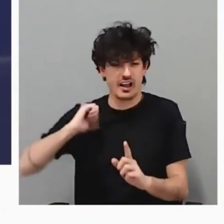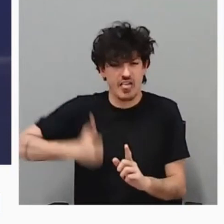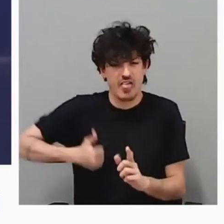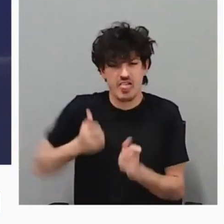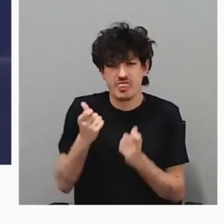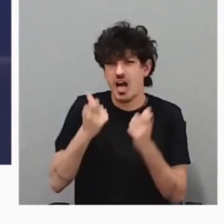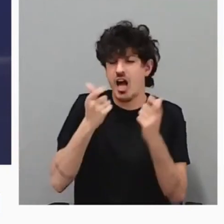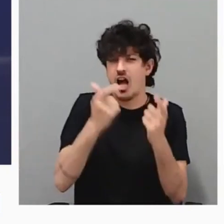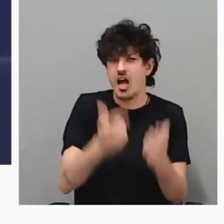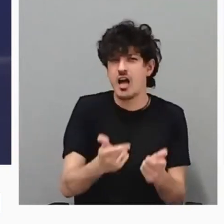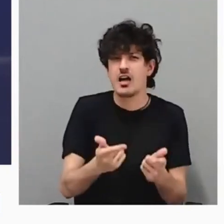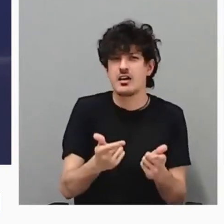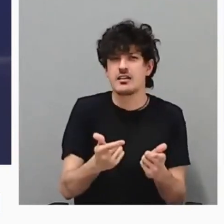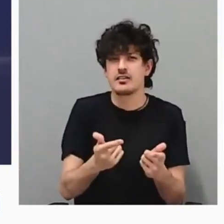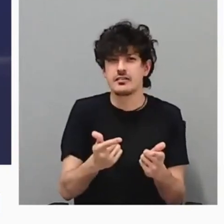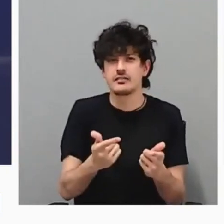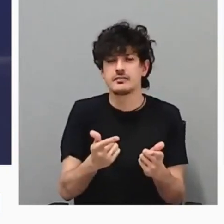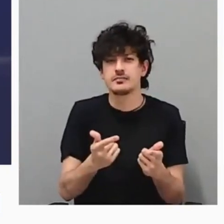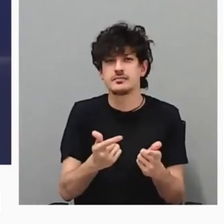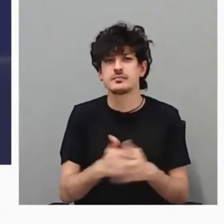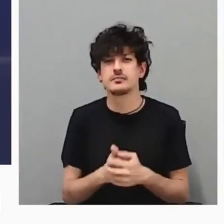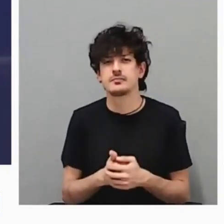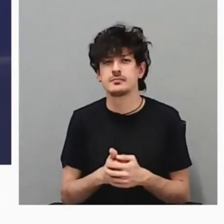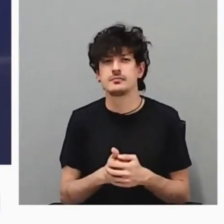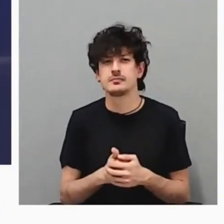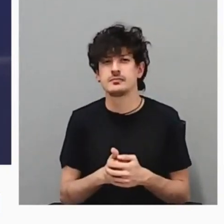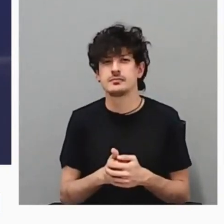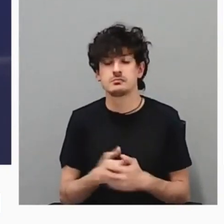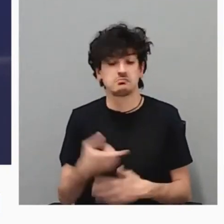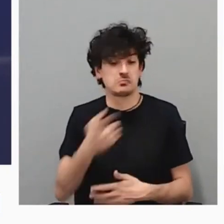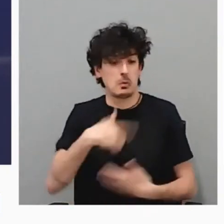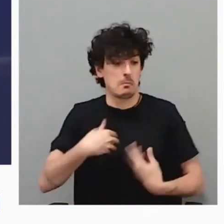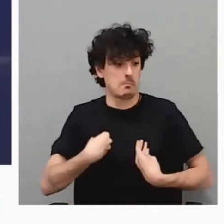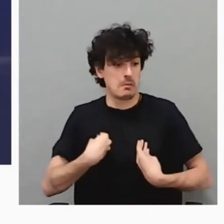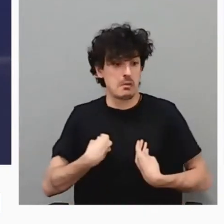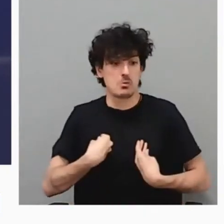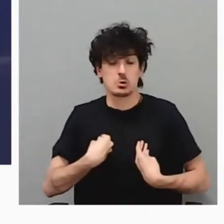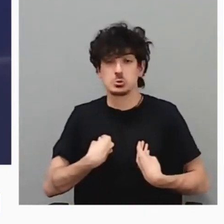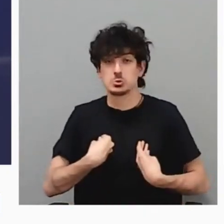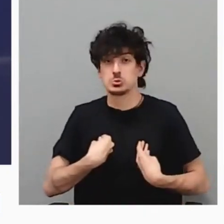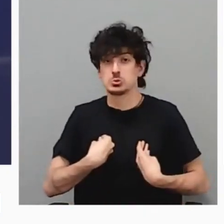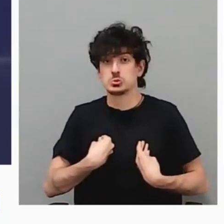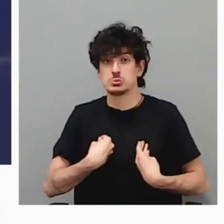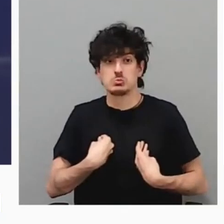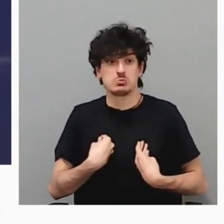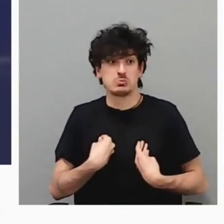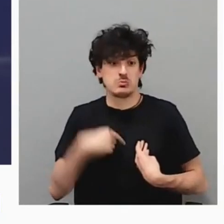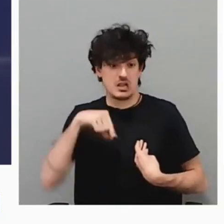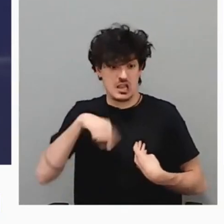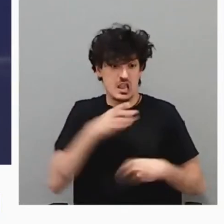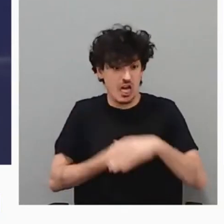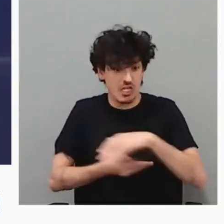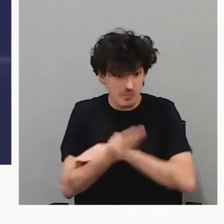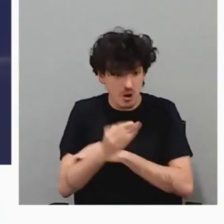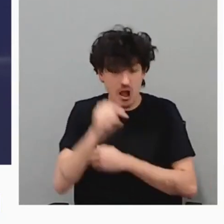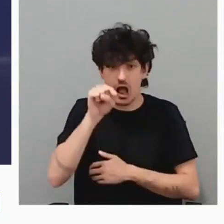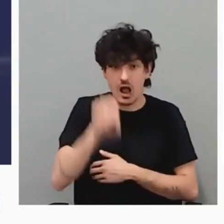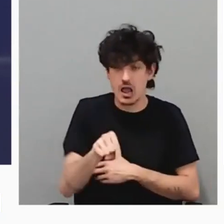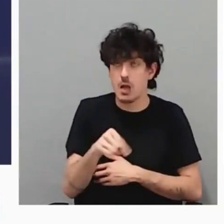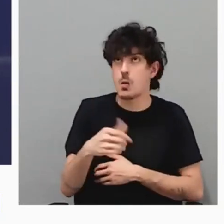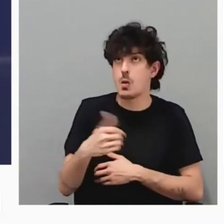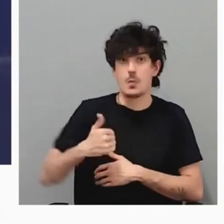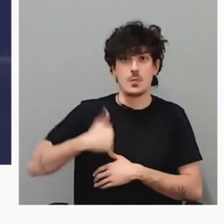innata, en los que estamos, vivimos o somos, de por aquí, de compartir y de hacerla más